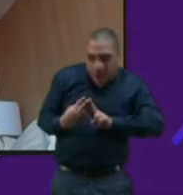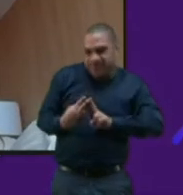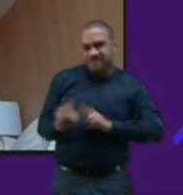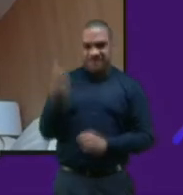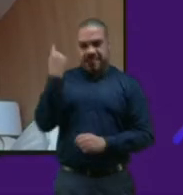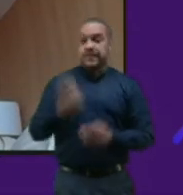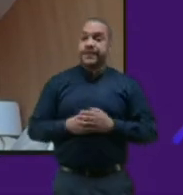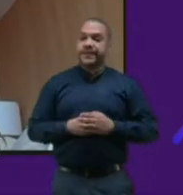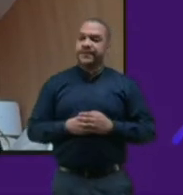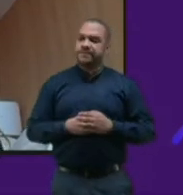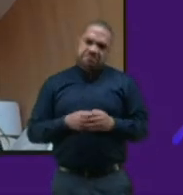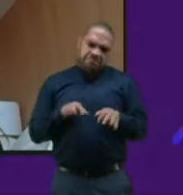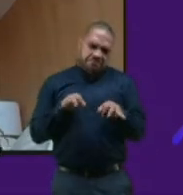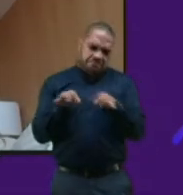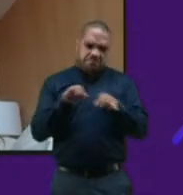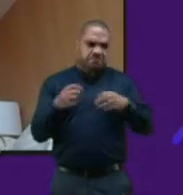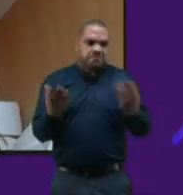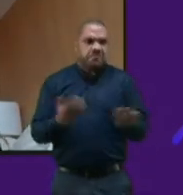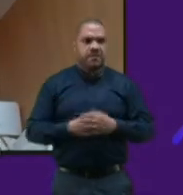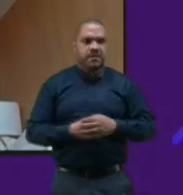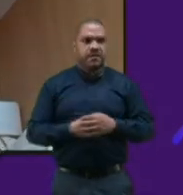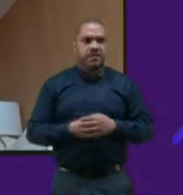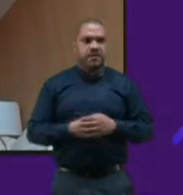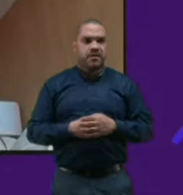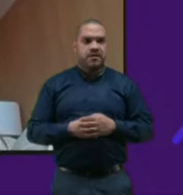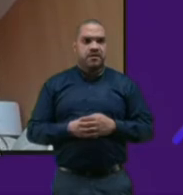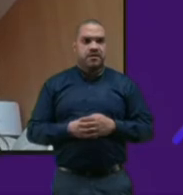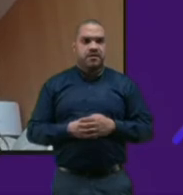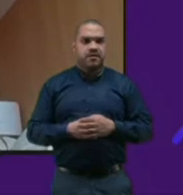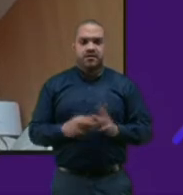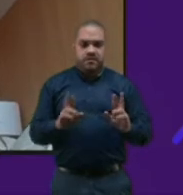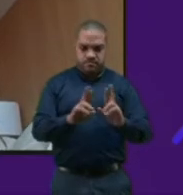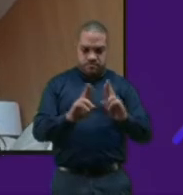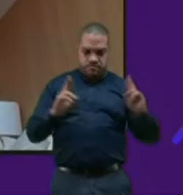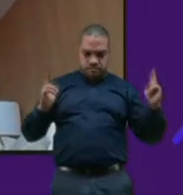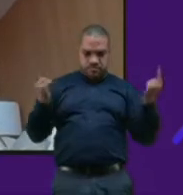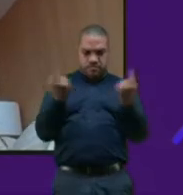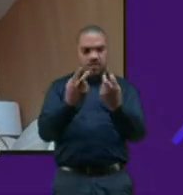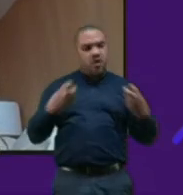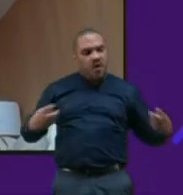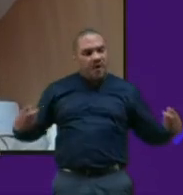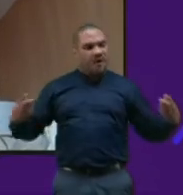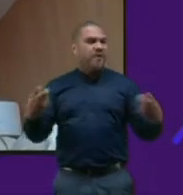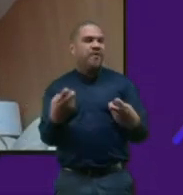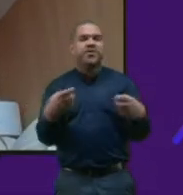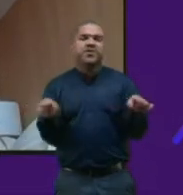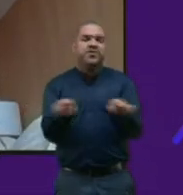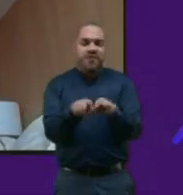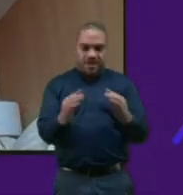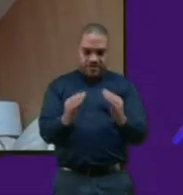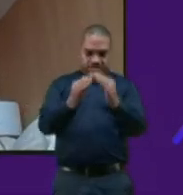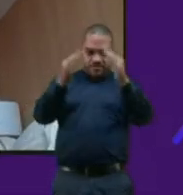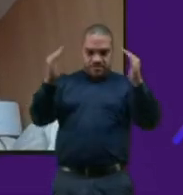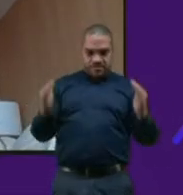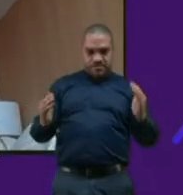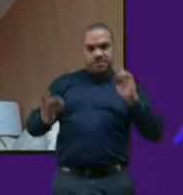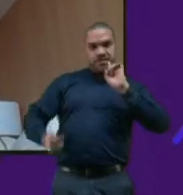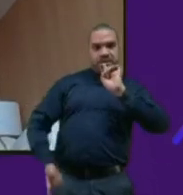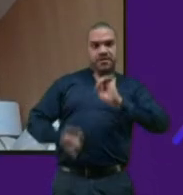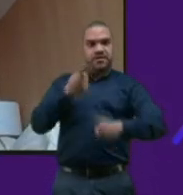digamos todo lo que queramos, estemos como en una reunión, una conversación, como si estuviéramos en mi casa, entre